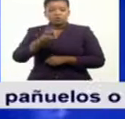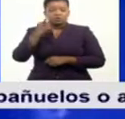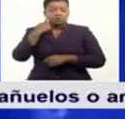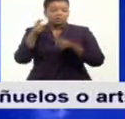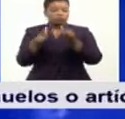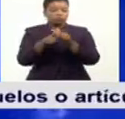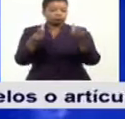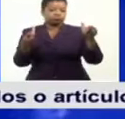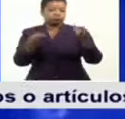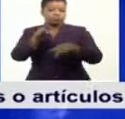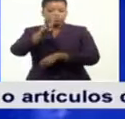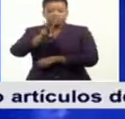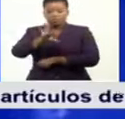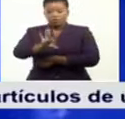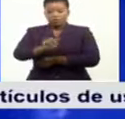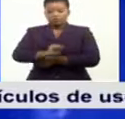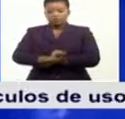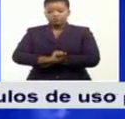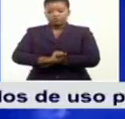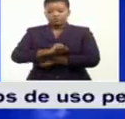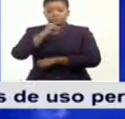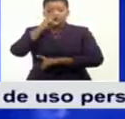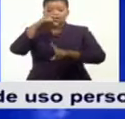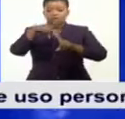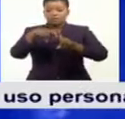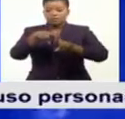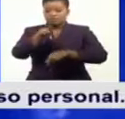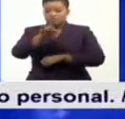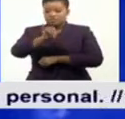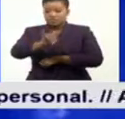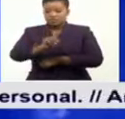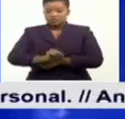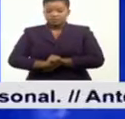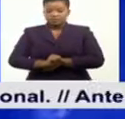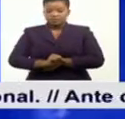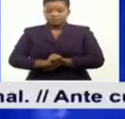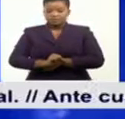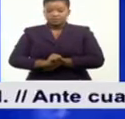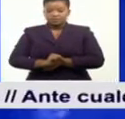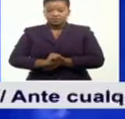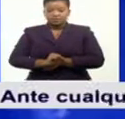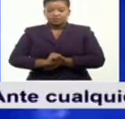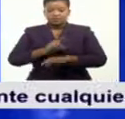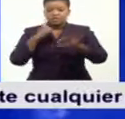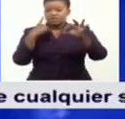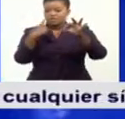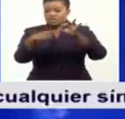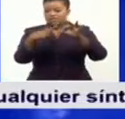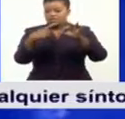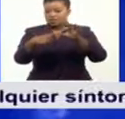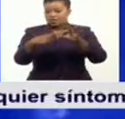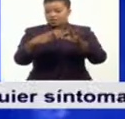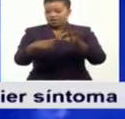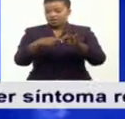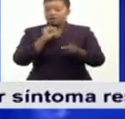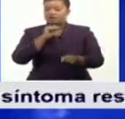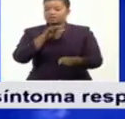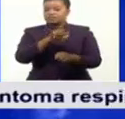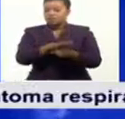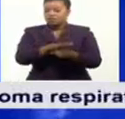28, Batabanó 16, Quibicán y San José de las Lajas con 11 cada